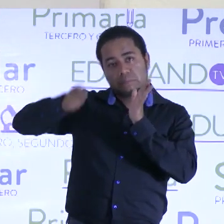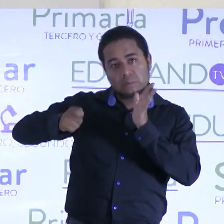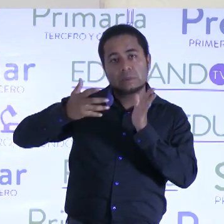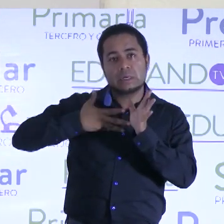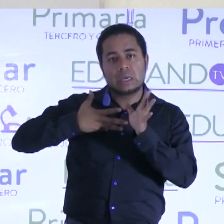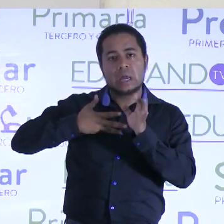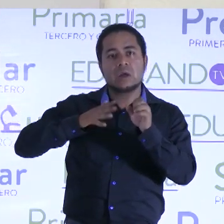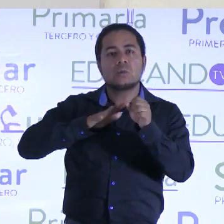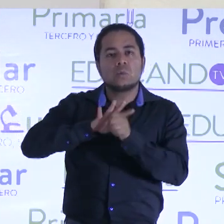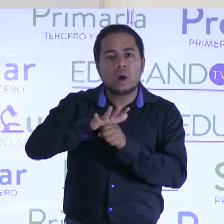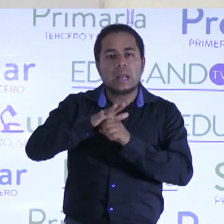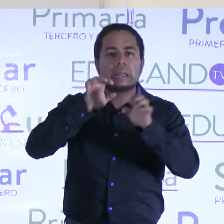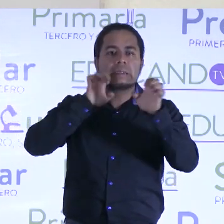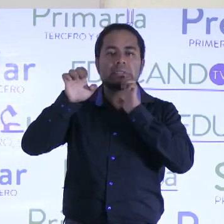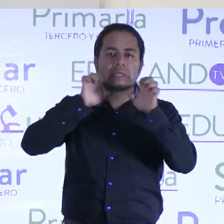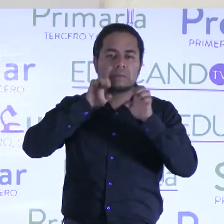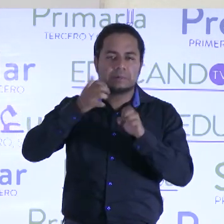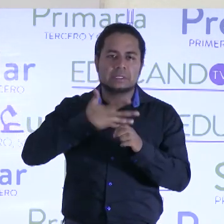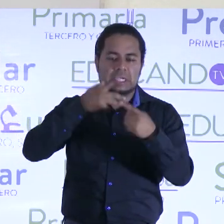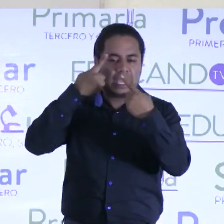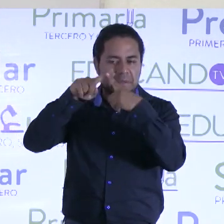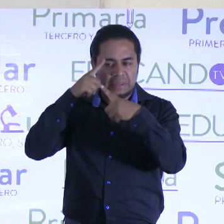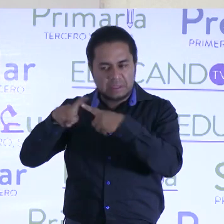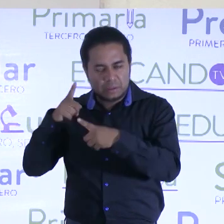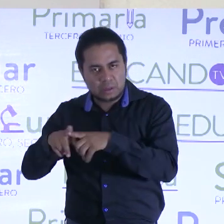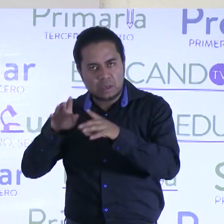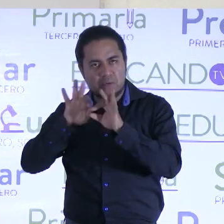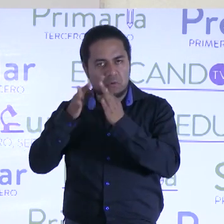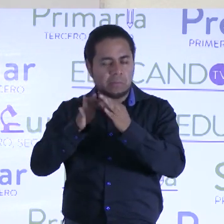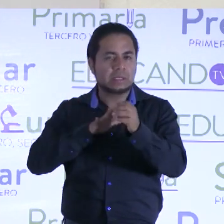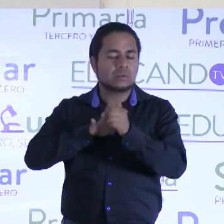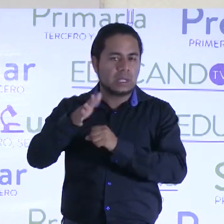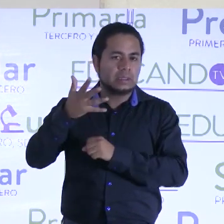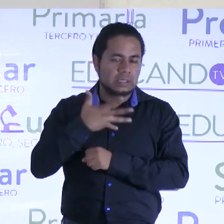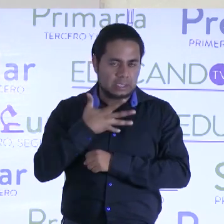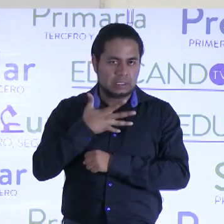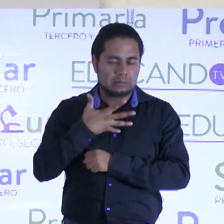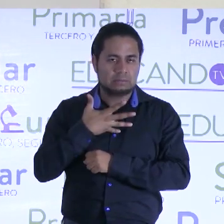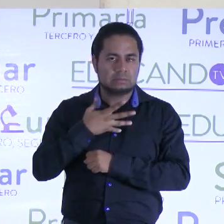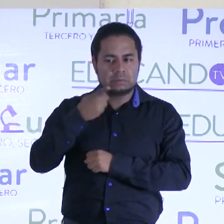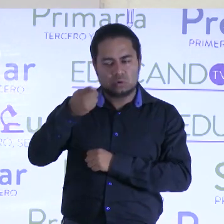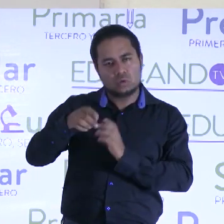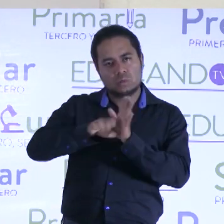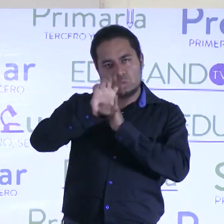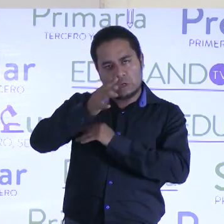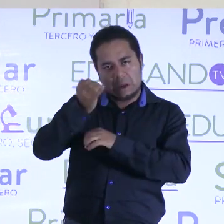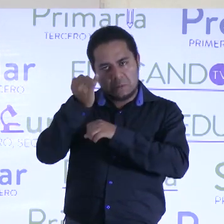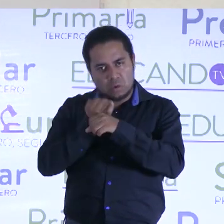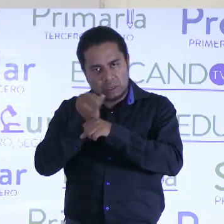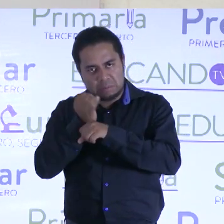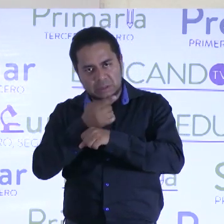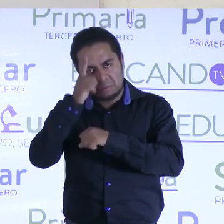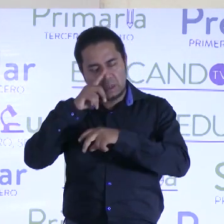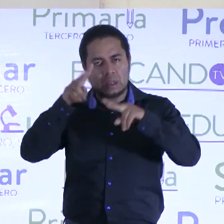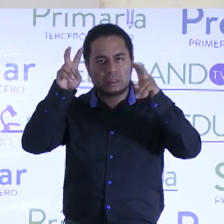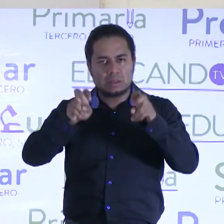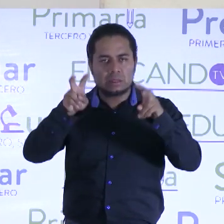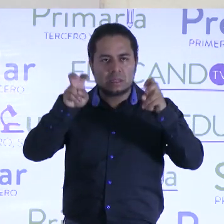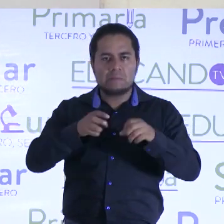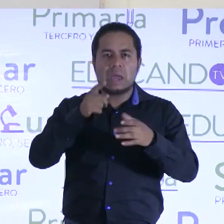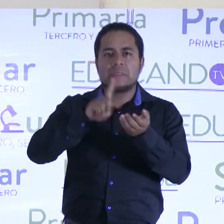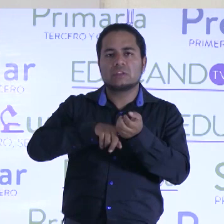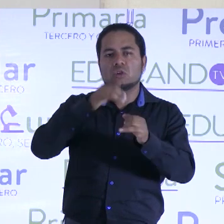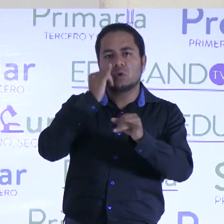de entrevista. Es muy importante que tomes en cuenta esto, porque si tú investigas del tema